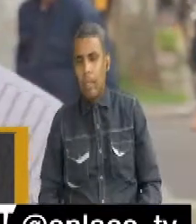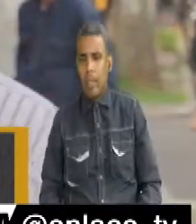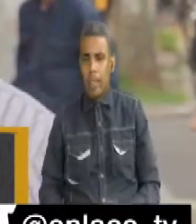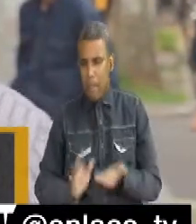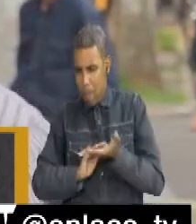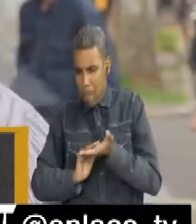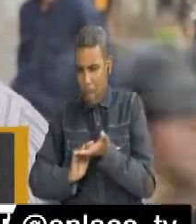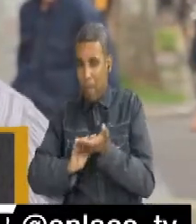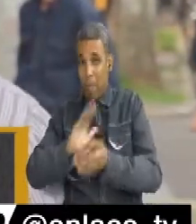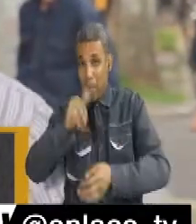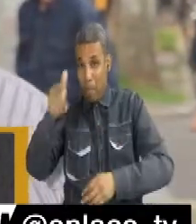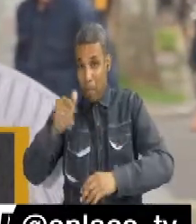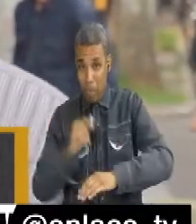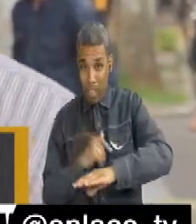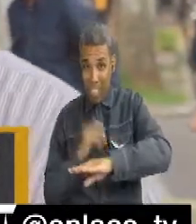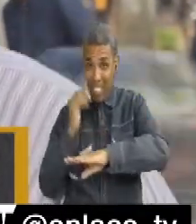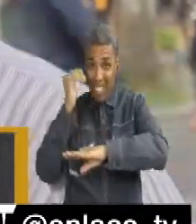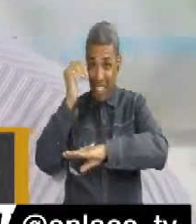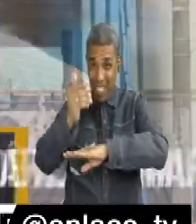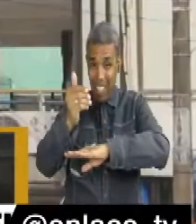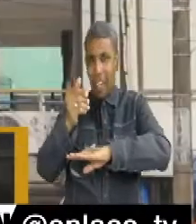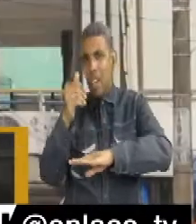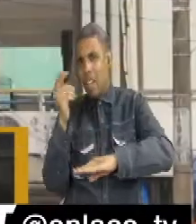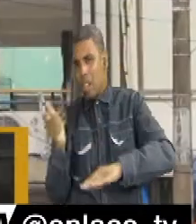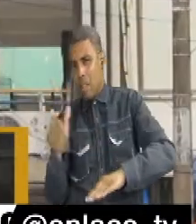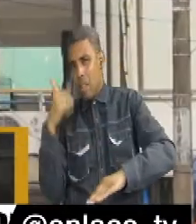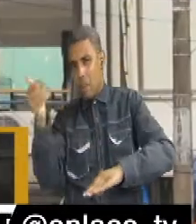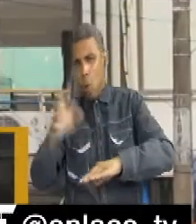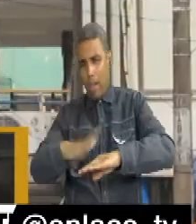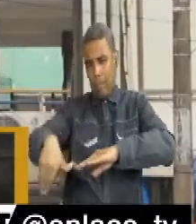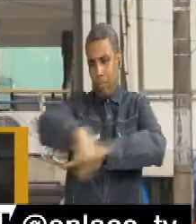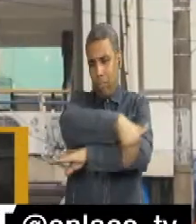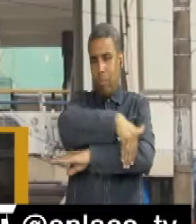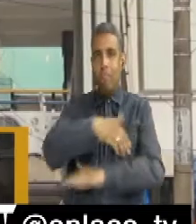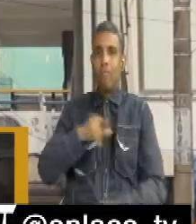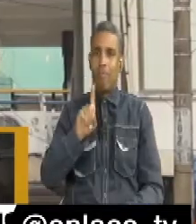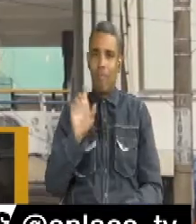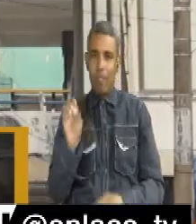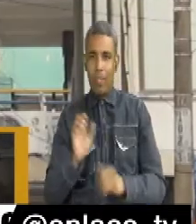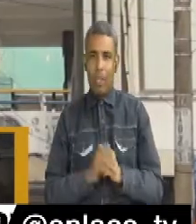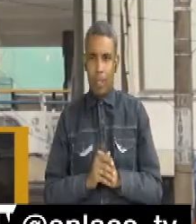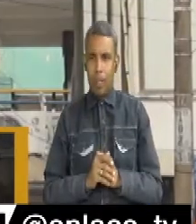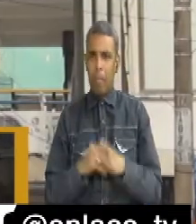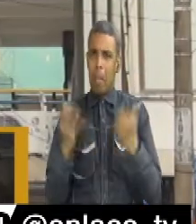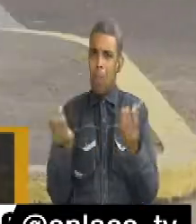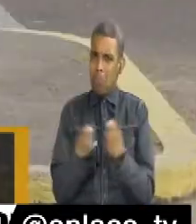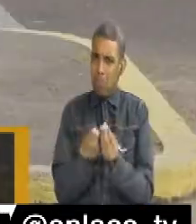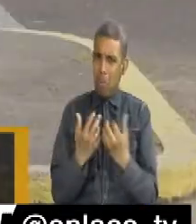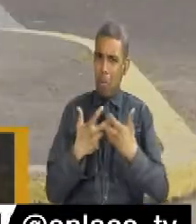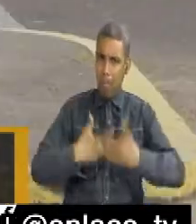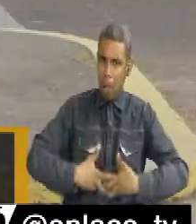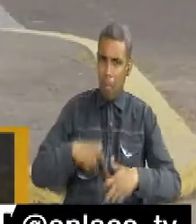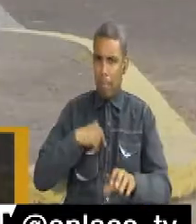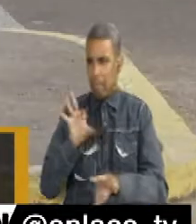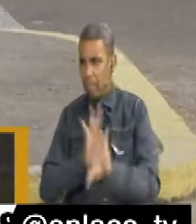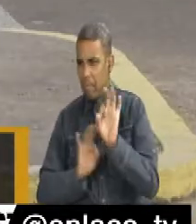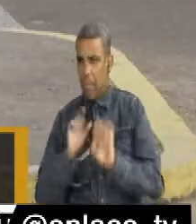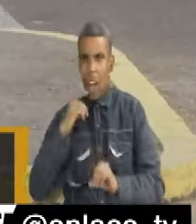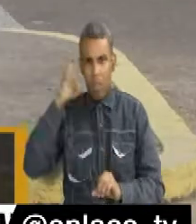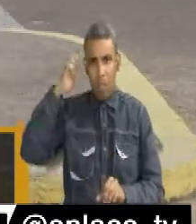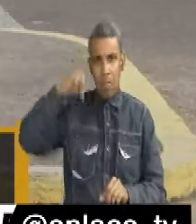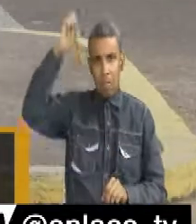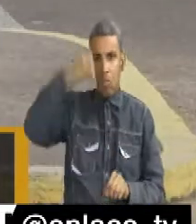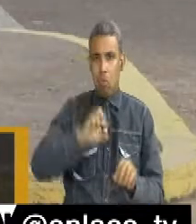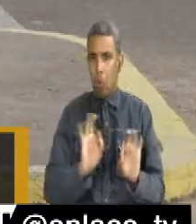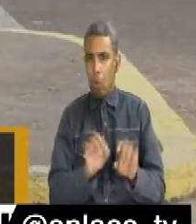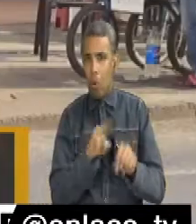de la 60, que es el de San Silvestre. Mano de obra local calificada y no calificada es la contratada para el desarrollo de estas